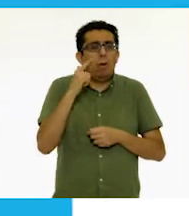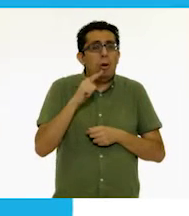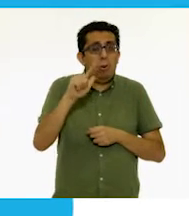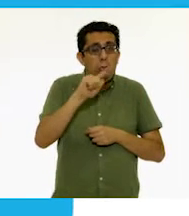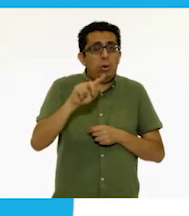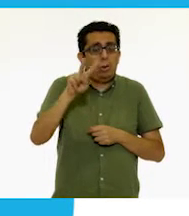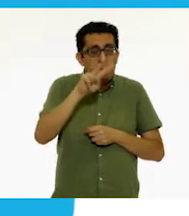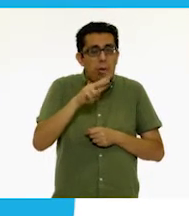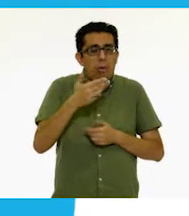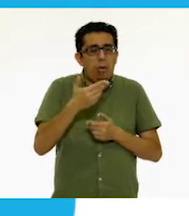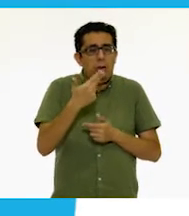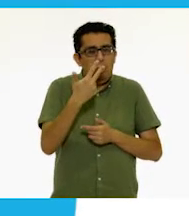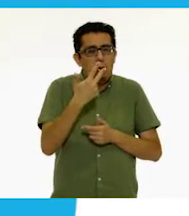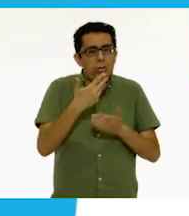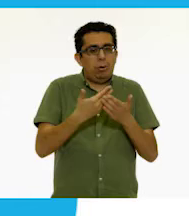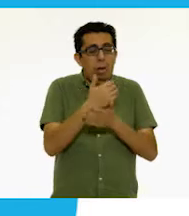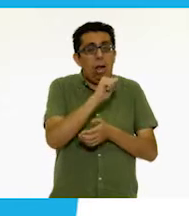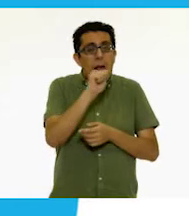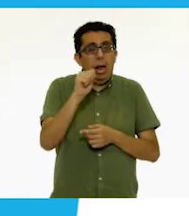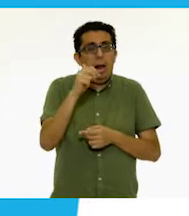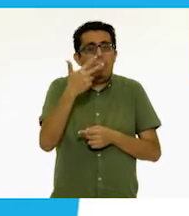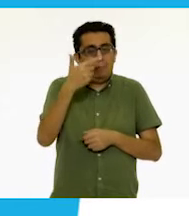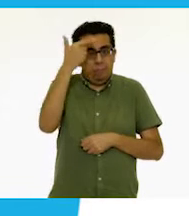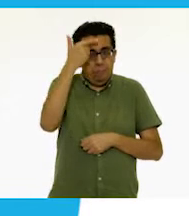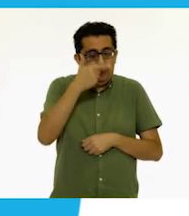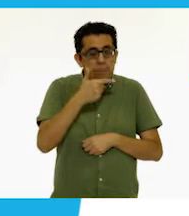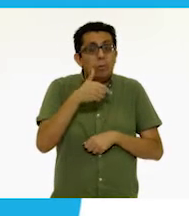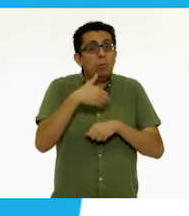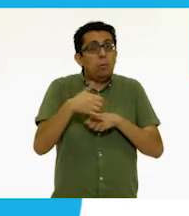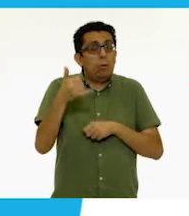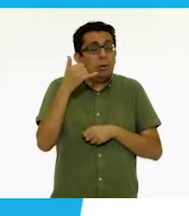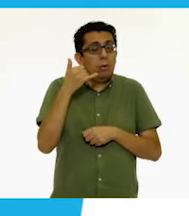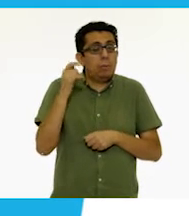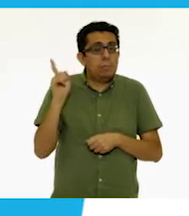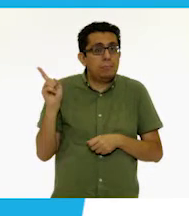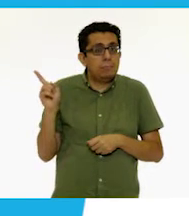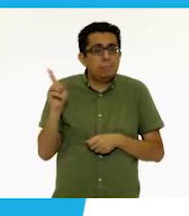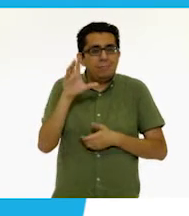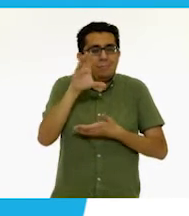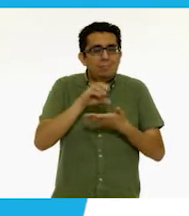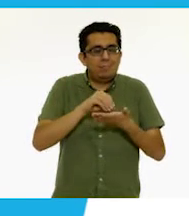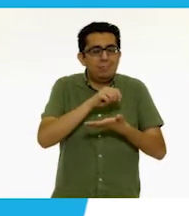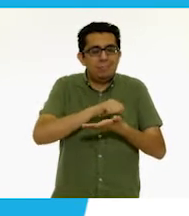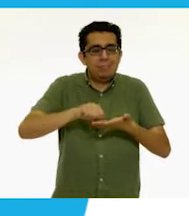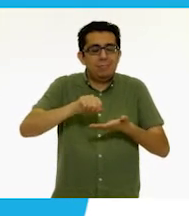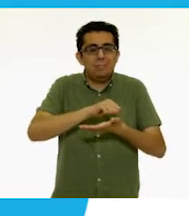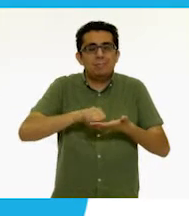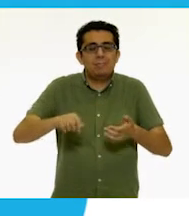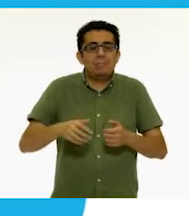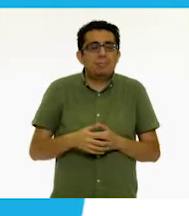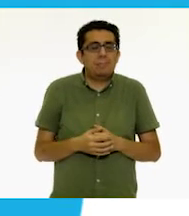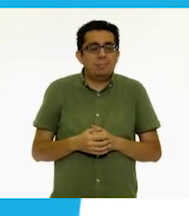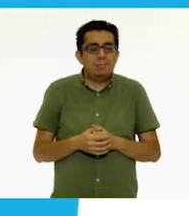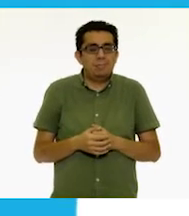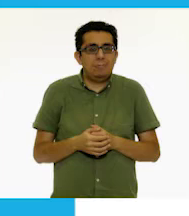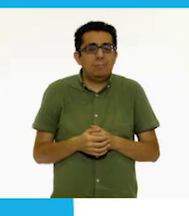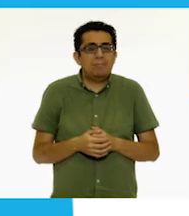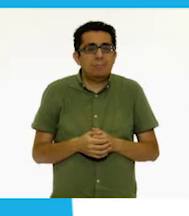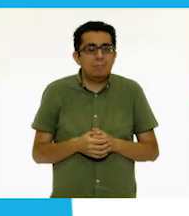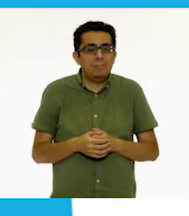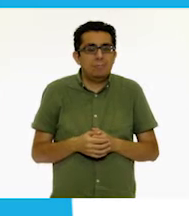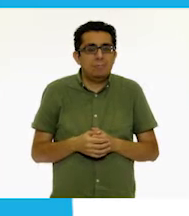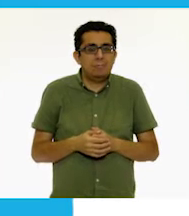lunes a viernes de 8 a 20 horas al teléfono 55 41 72 04